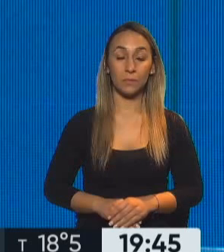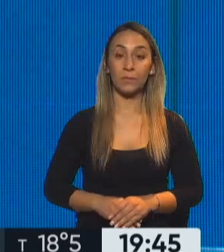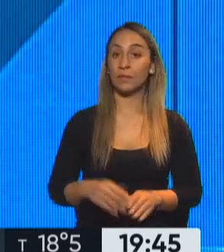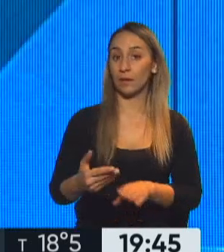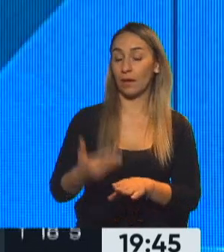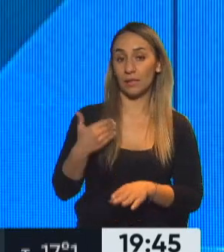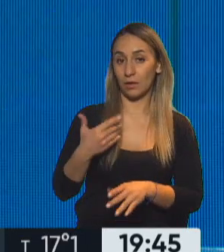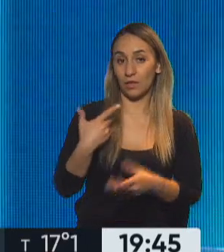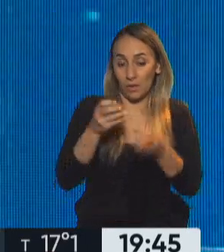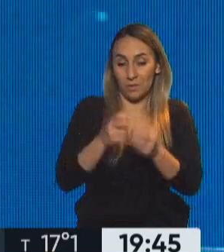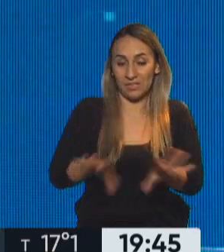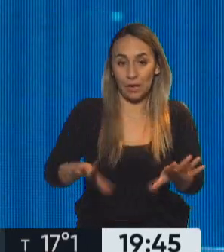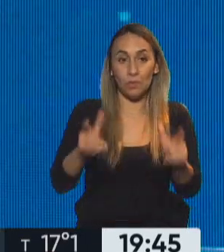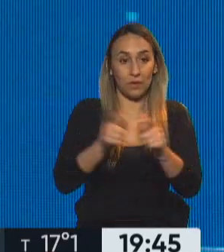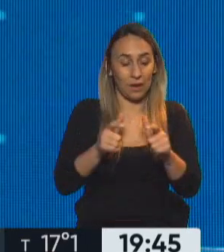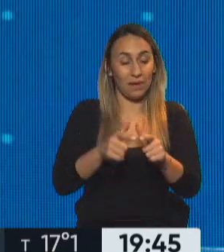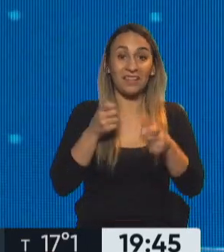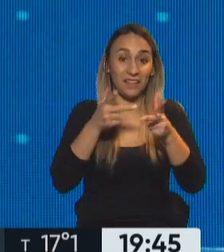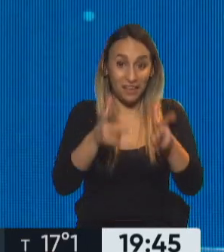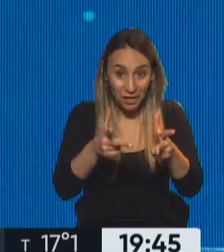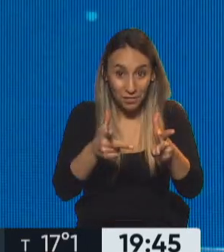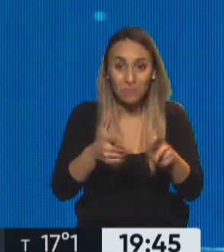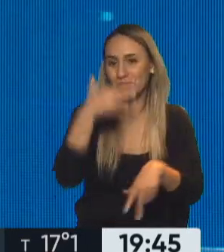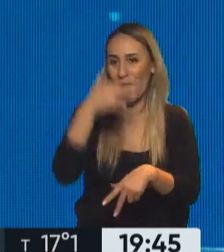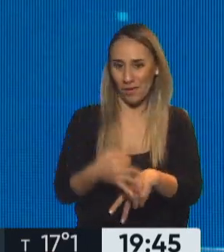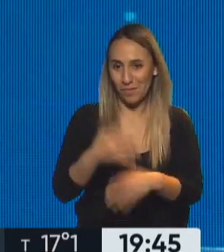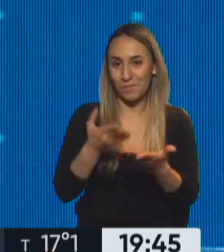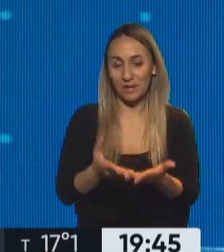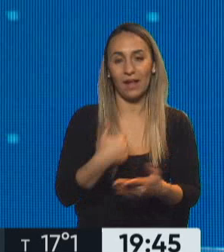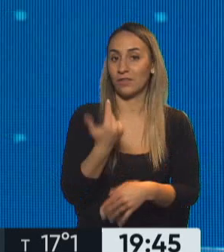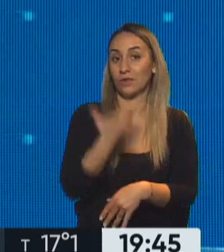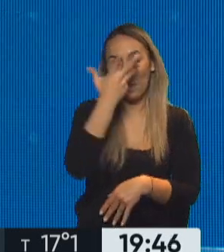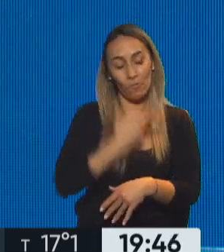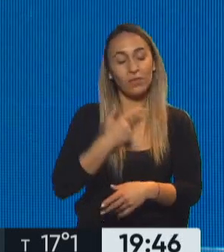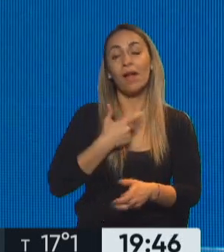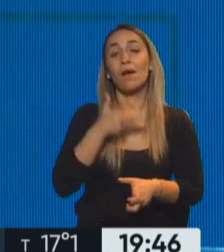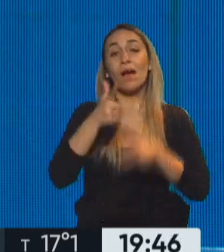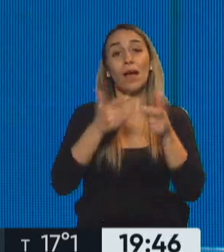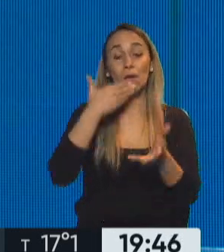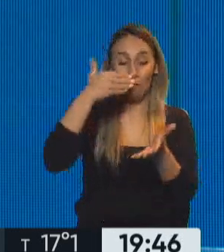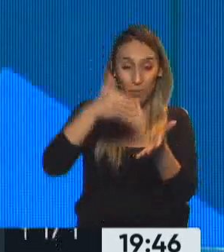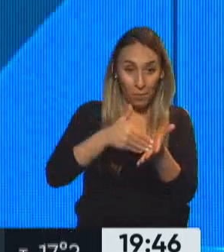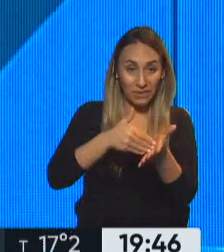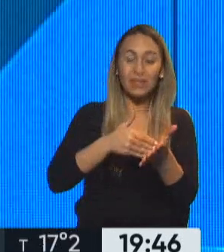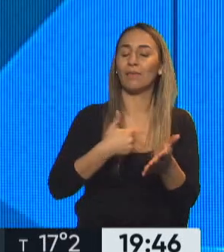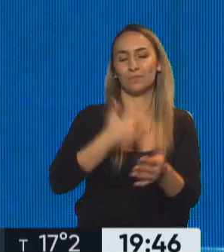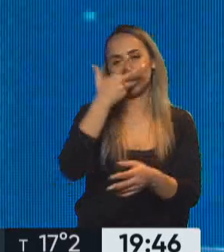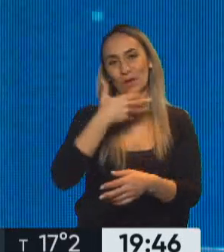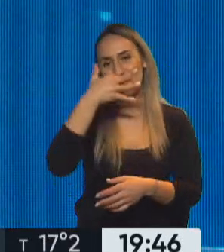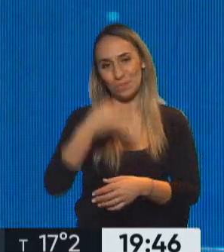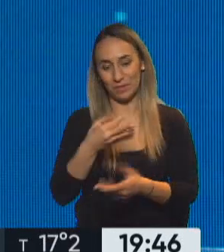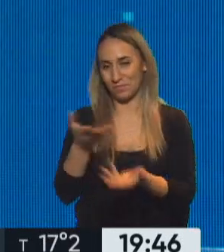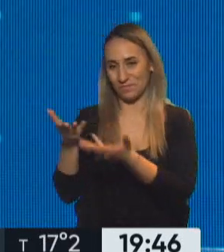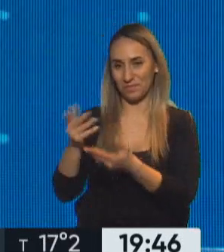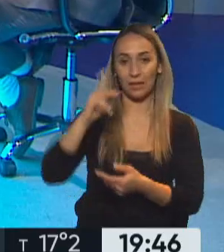En nuestro comienzo de Televisión Pública Noticias y ya la podemos hacer realidad. Las promesas, si hay algo que nos gusta, es cumplir lo que decimos. ¿Les parece? Vamos a hablar a Nicolás Kreplas,